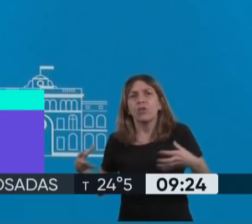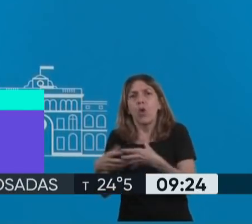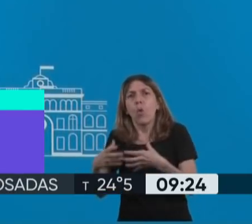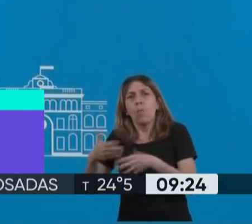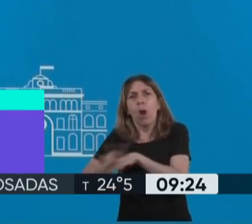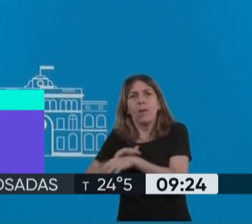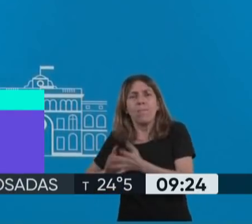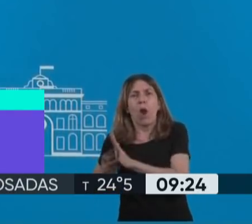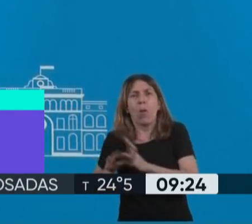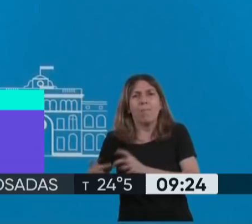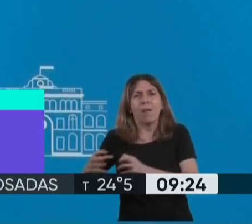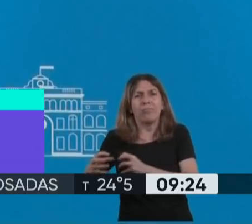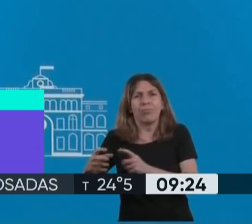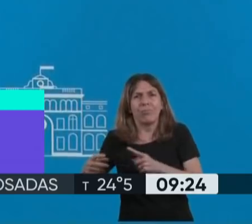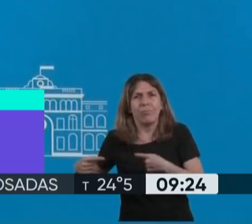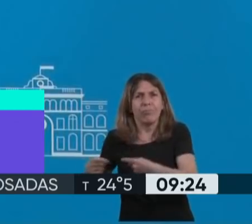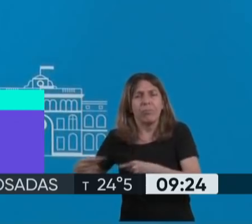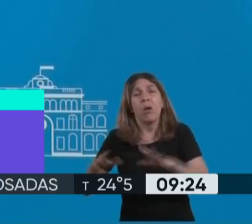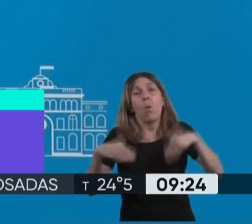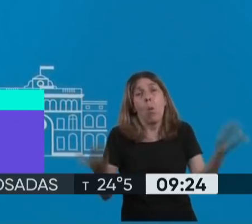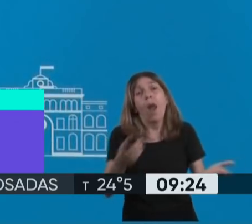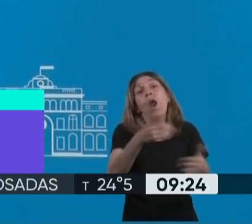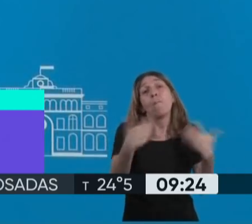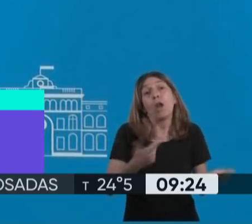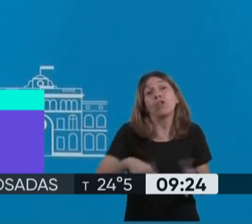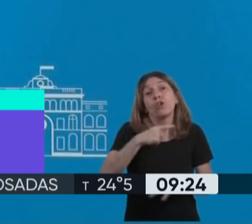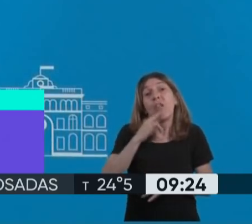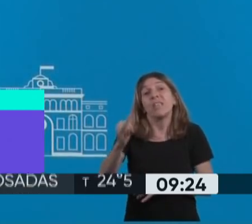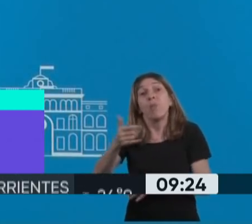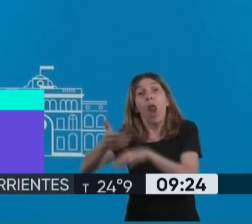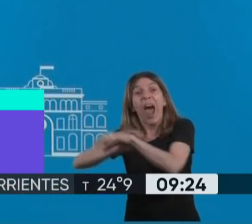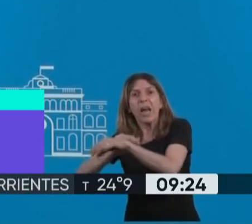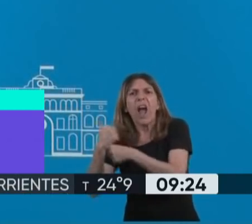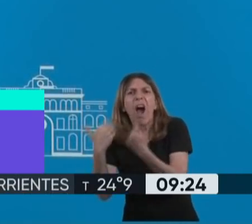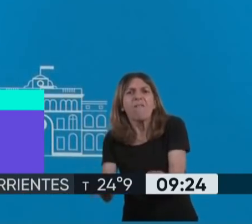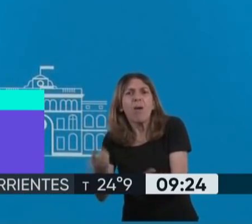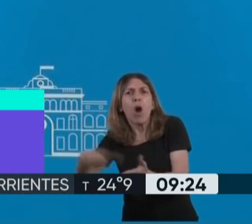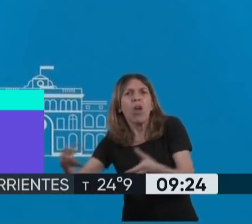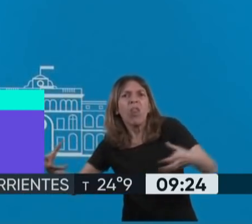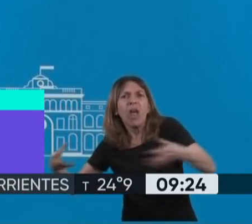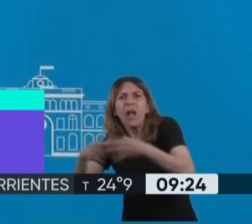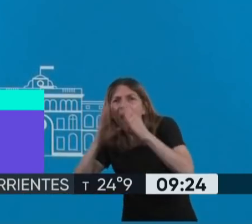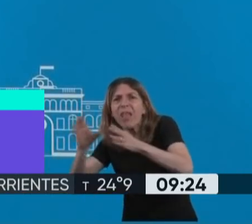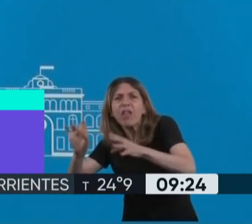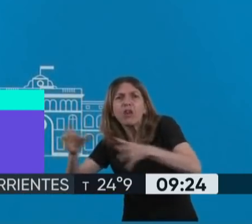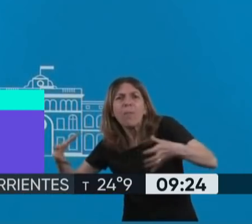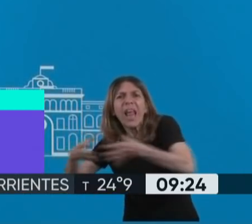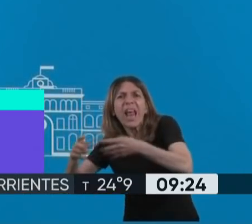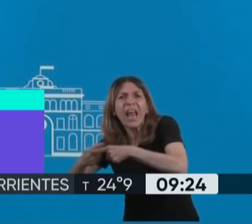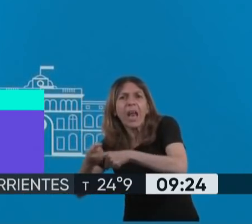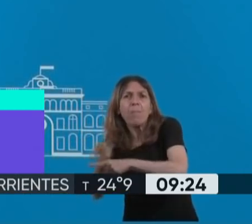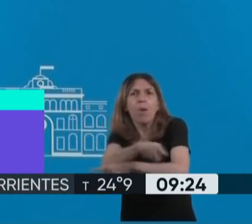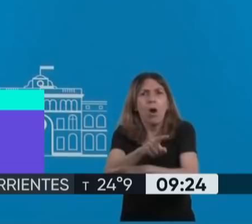a eso lo que decimos es, bueno, el jefe de gobierno de la Ciudad de Buenos Aires privilegia su interna antes que los asuntos de Estado, y la verdad es que es algo en lo que